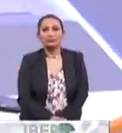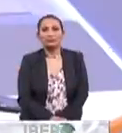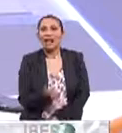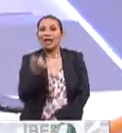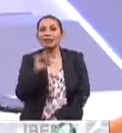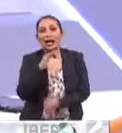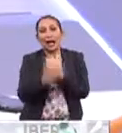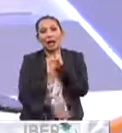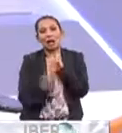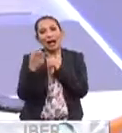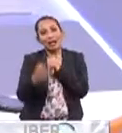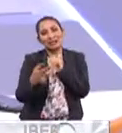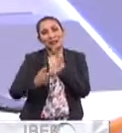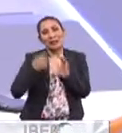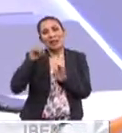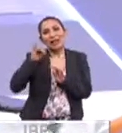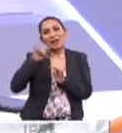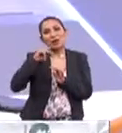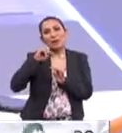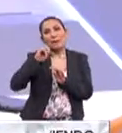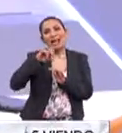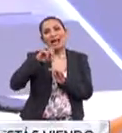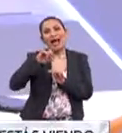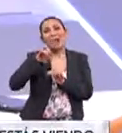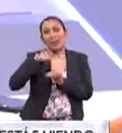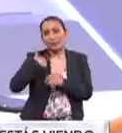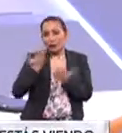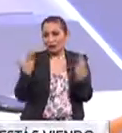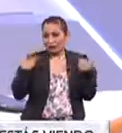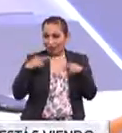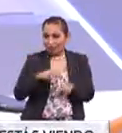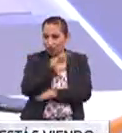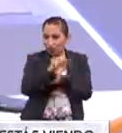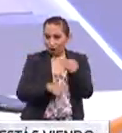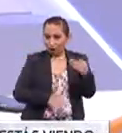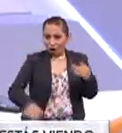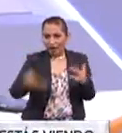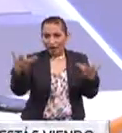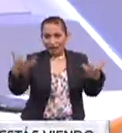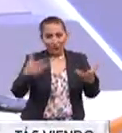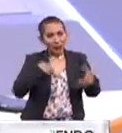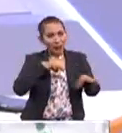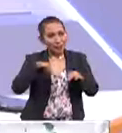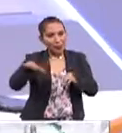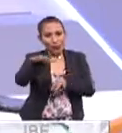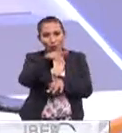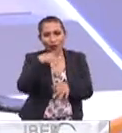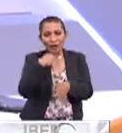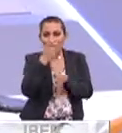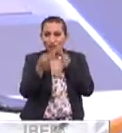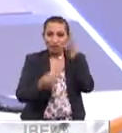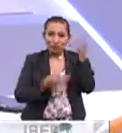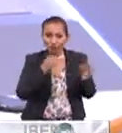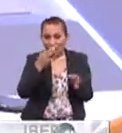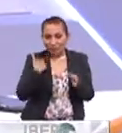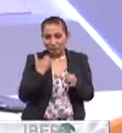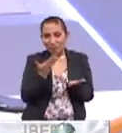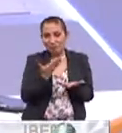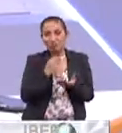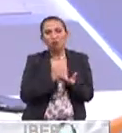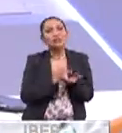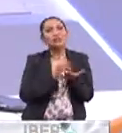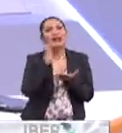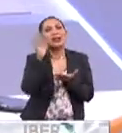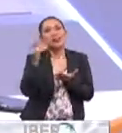Así terminamos esta emisión de Iberoamérica al Día. A nombre, como siempre, de todos los que hacemos posible este espacio informativo, les damos